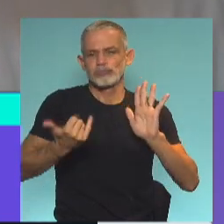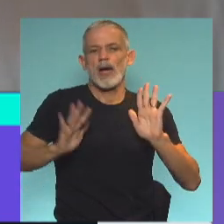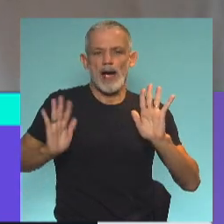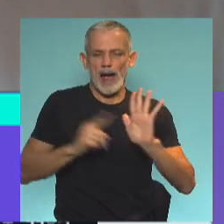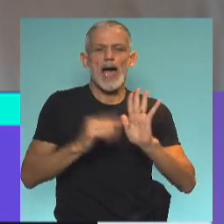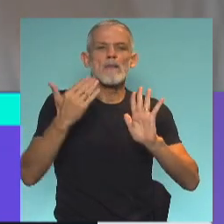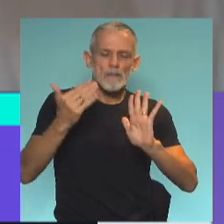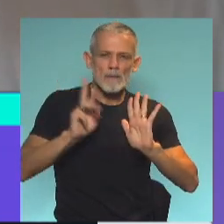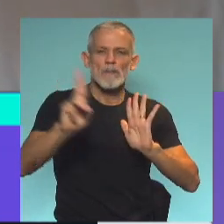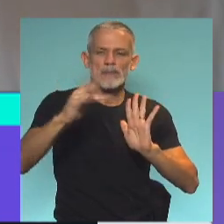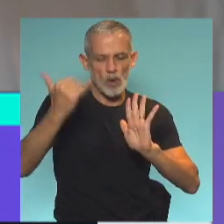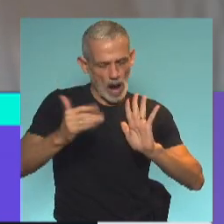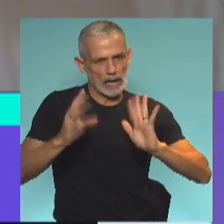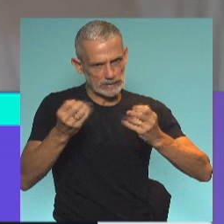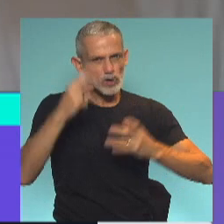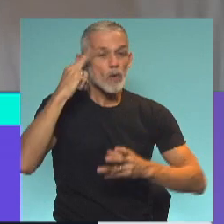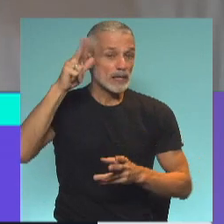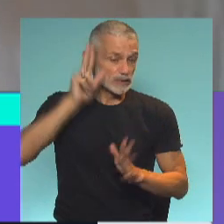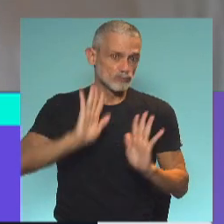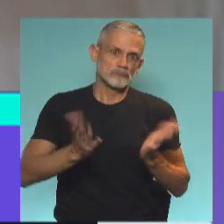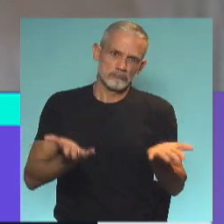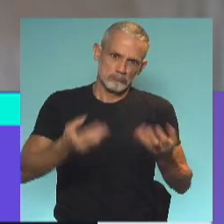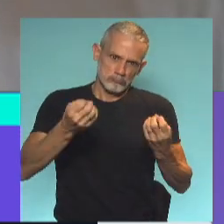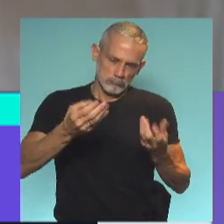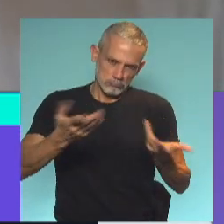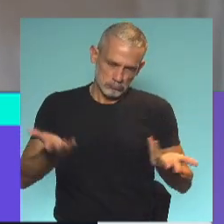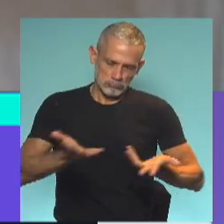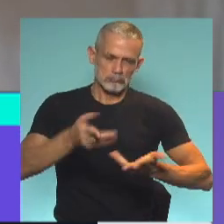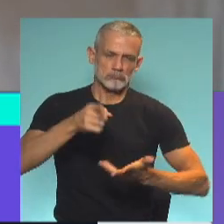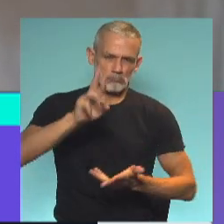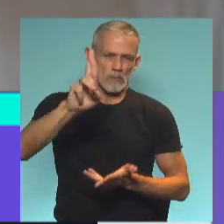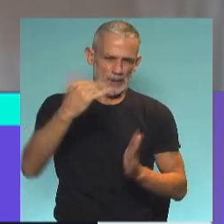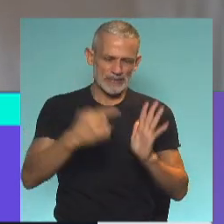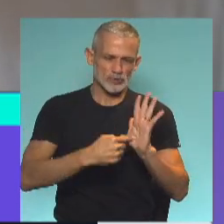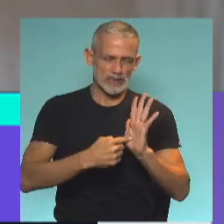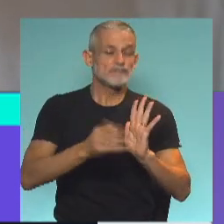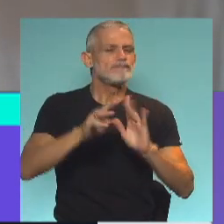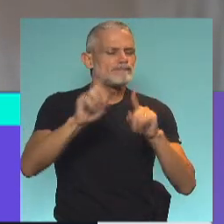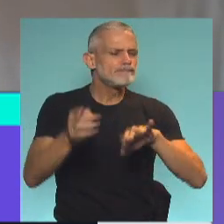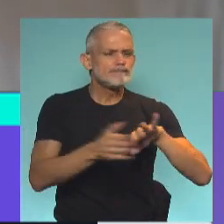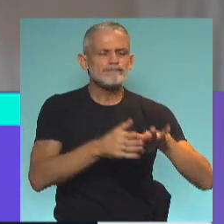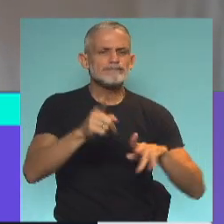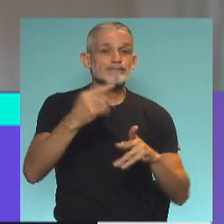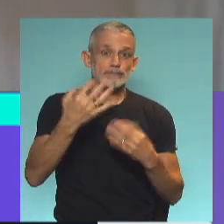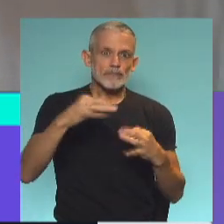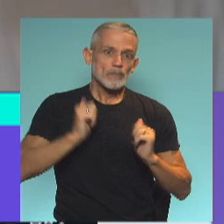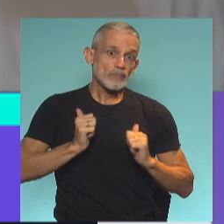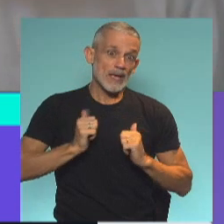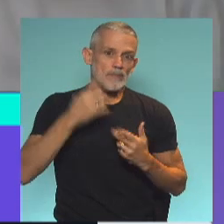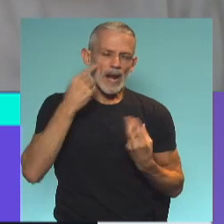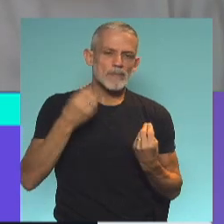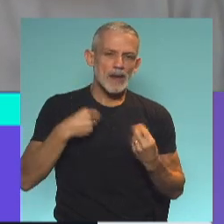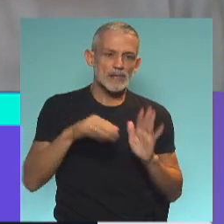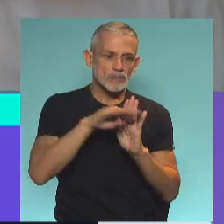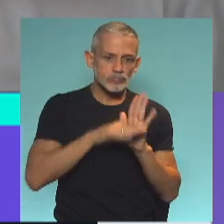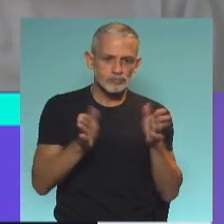para poder circular. No es un dato menor, habida cuenta de lo que usted estaba señalando recién. Y consultarle, teniendo en cuenta que tenemos que esperar para ver si estas